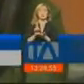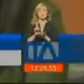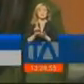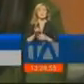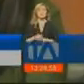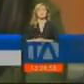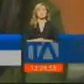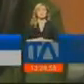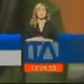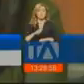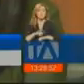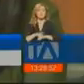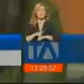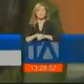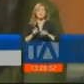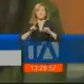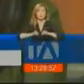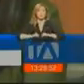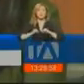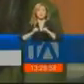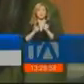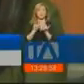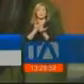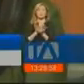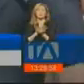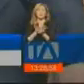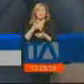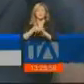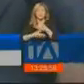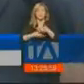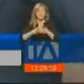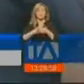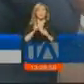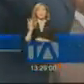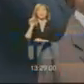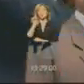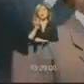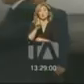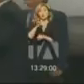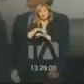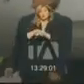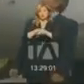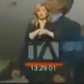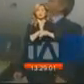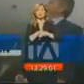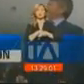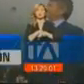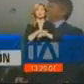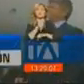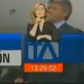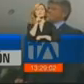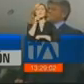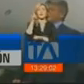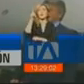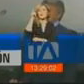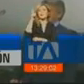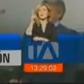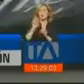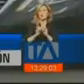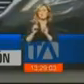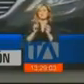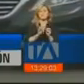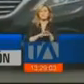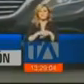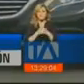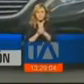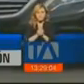tenido de tiempo para la presentación de la audiencia. De los 21 procesados, quien ha sido calificado como líder de la organización